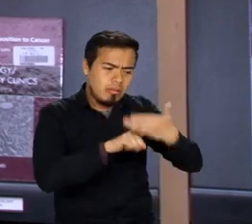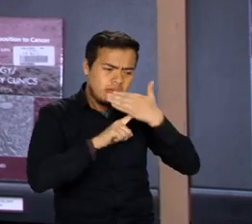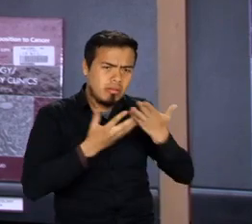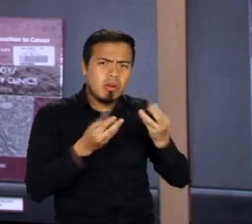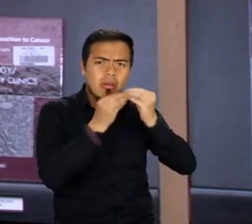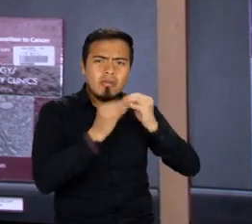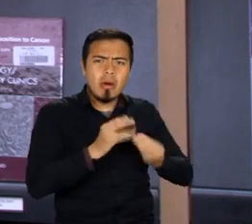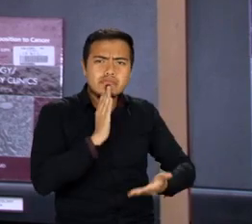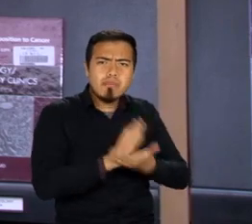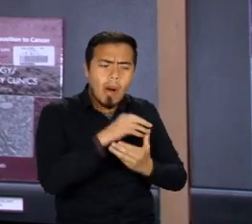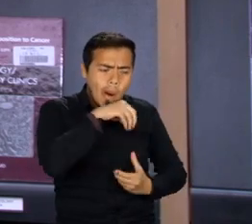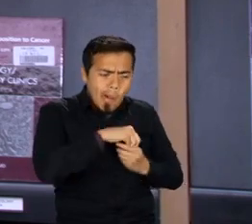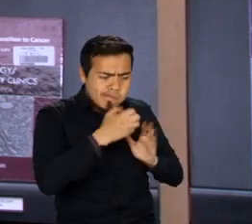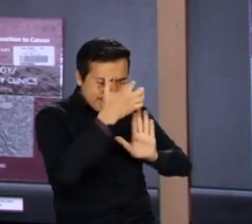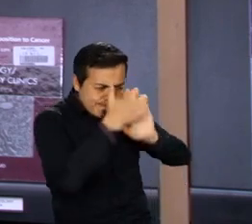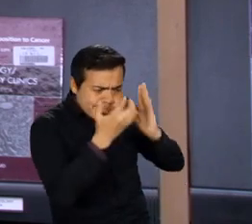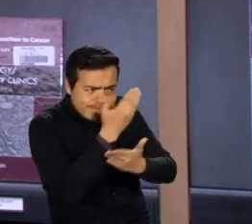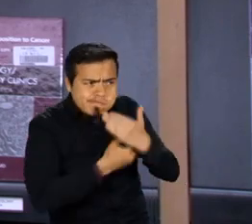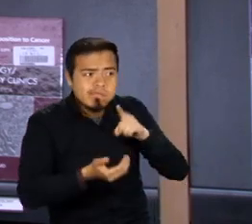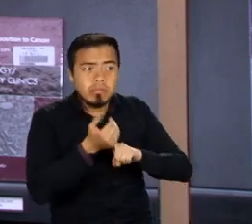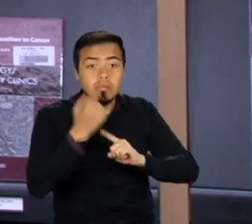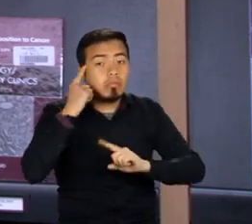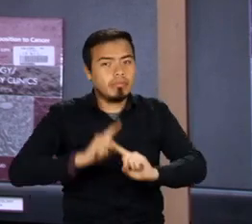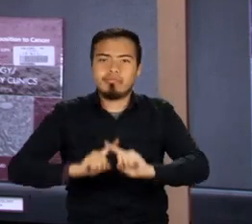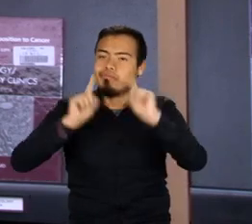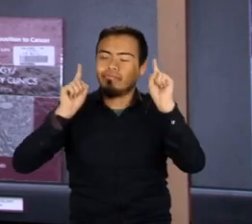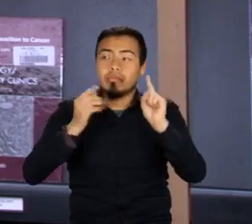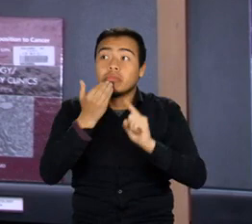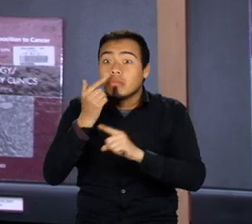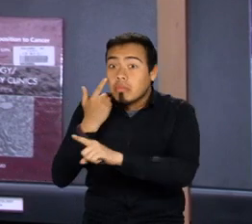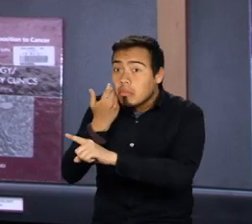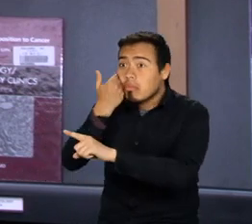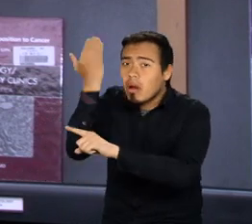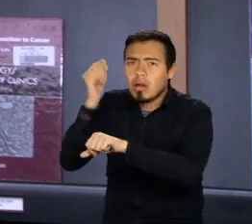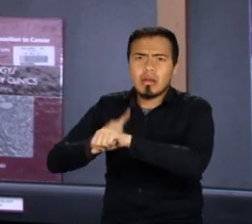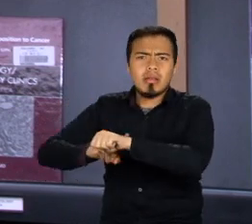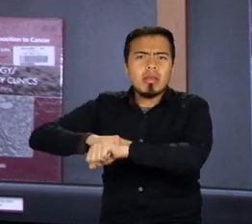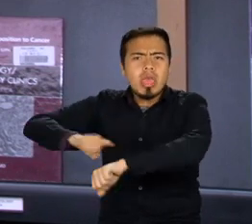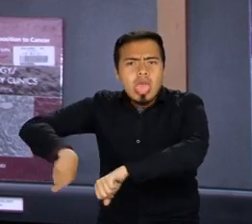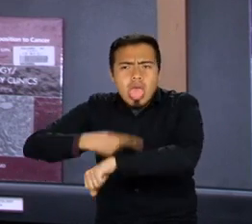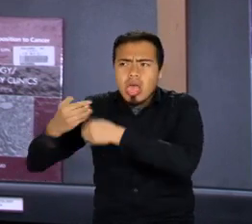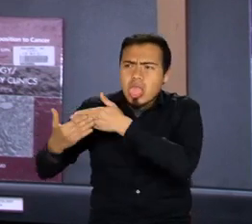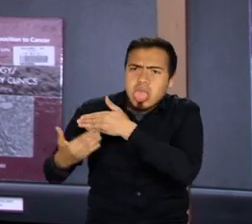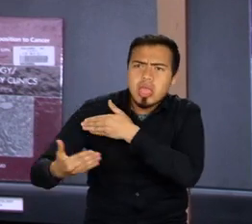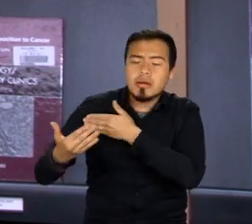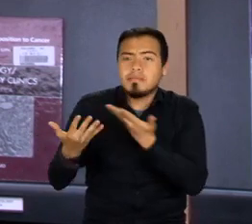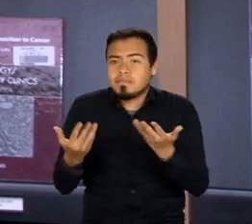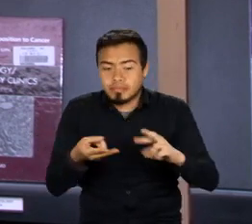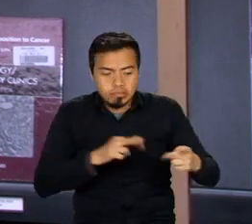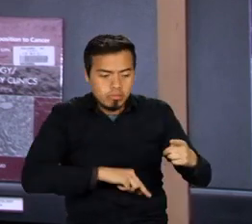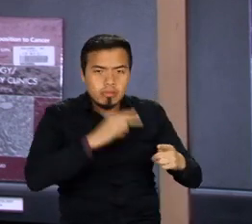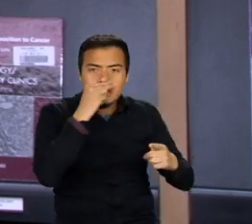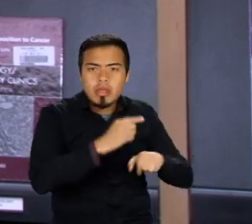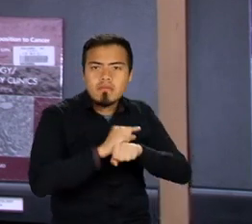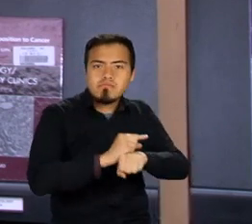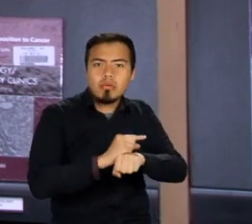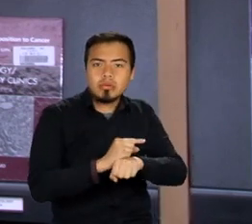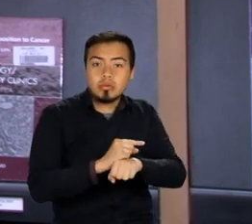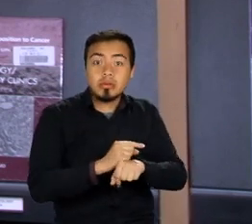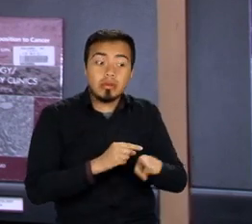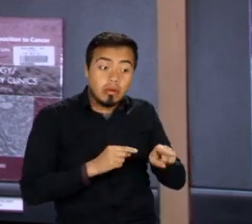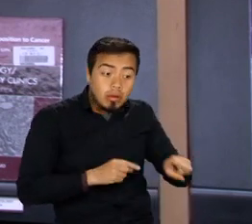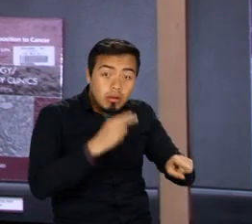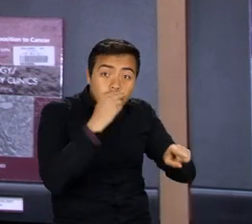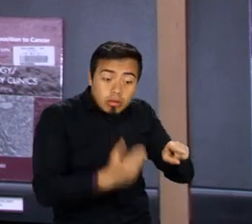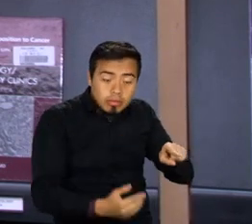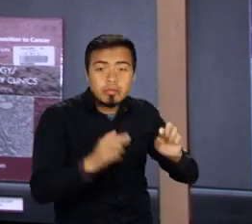de las patologías. En general en el adulto desafortunadamente se diagnostica de forma más tardía que en el niño. Entonces eso es algo fundamental.